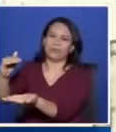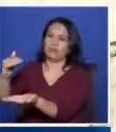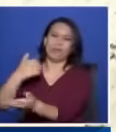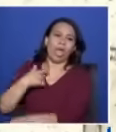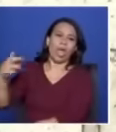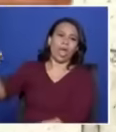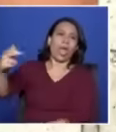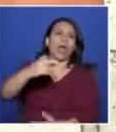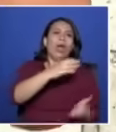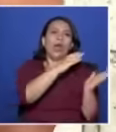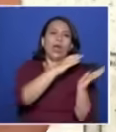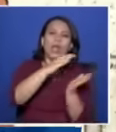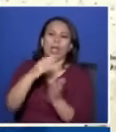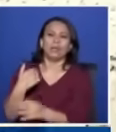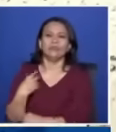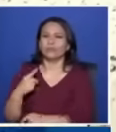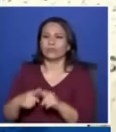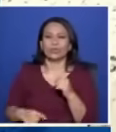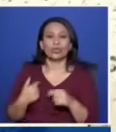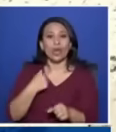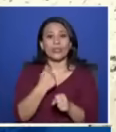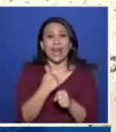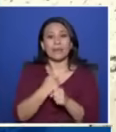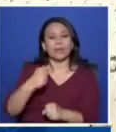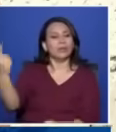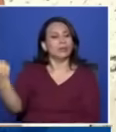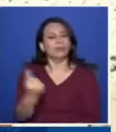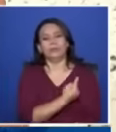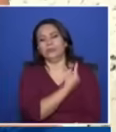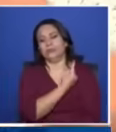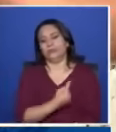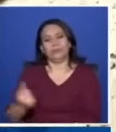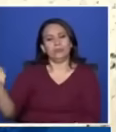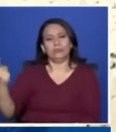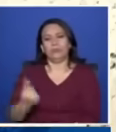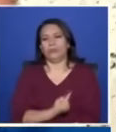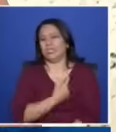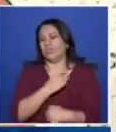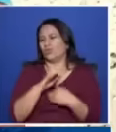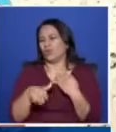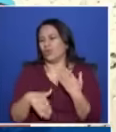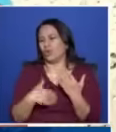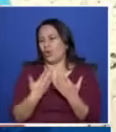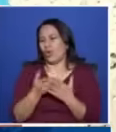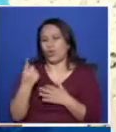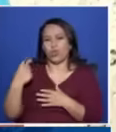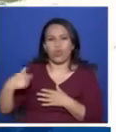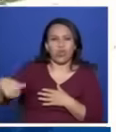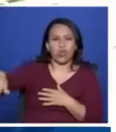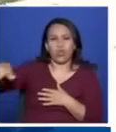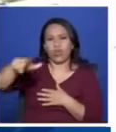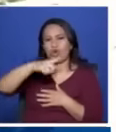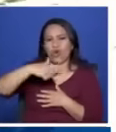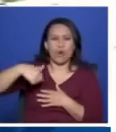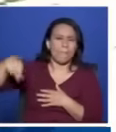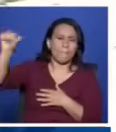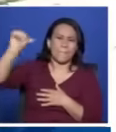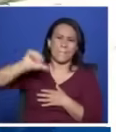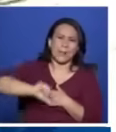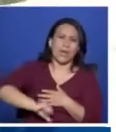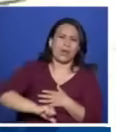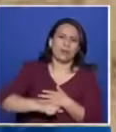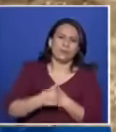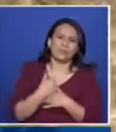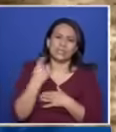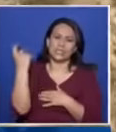todos los días porque yo trabajo acá afuera. Todos los días, este, que esto está pésimo. No, aquí nomás, en todas las calles, donde quiera las calles, está eso pésimo. Claro, necesitamos relleno,